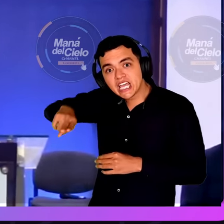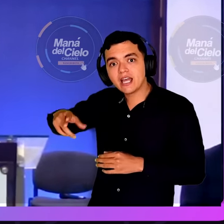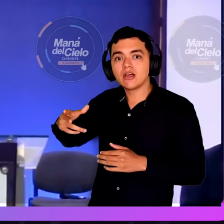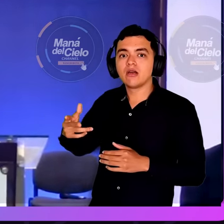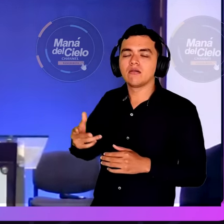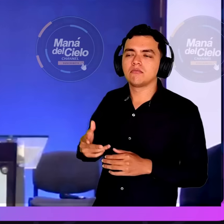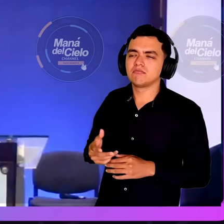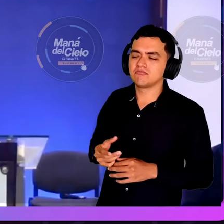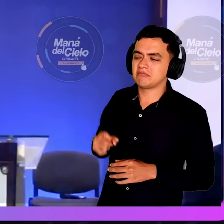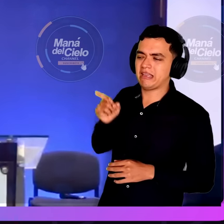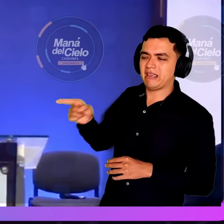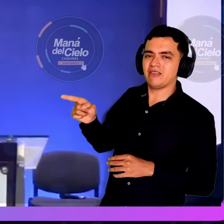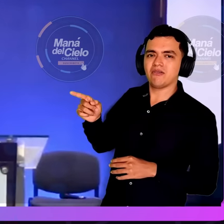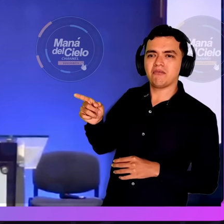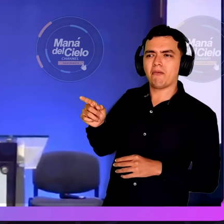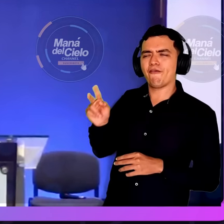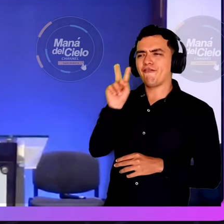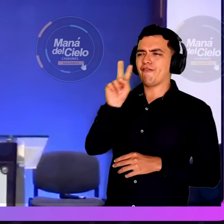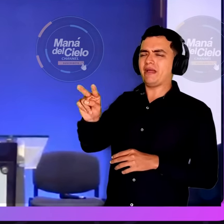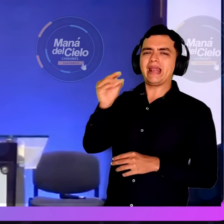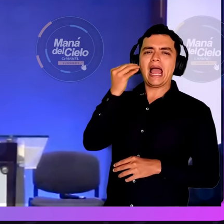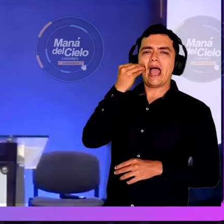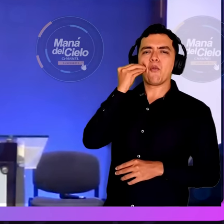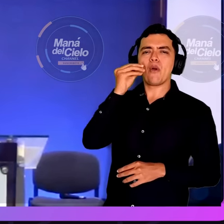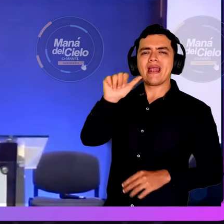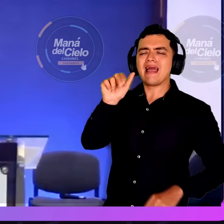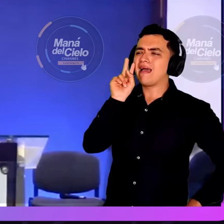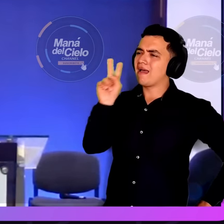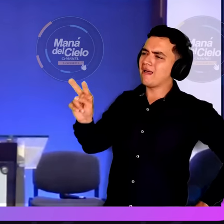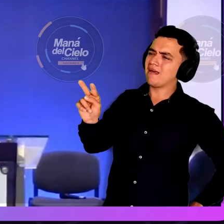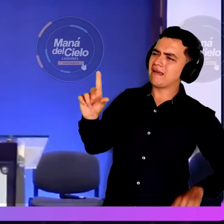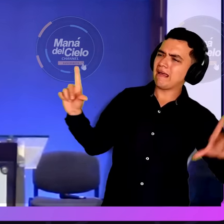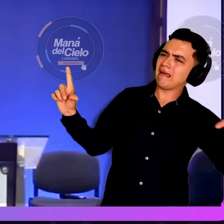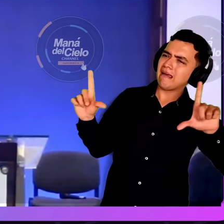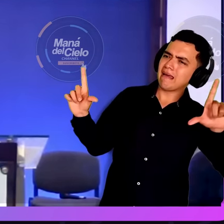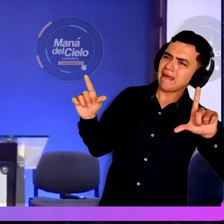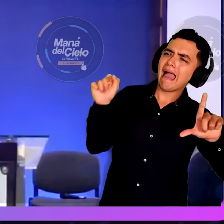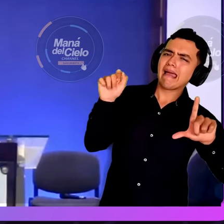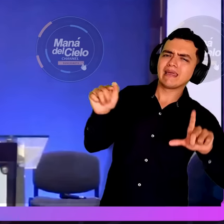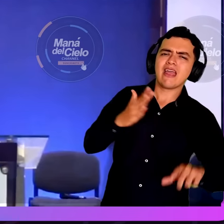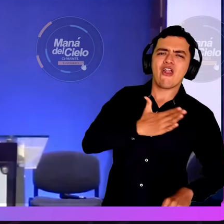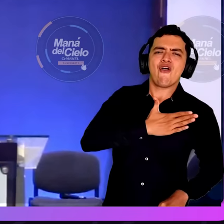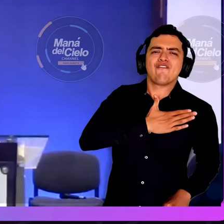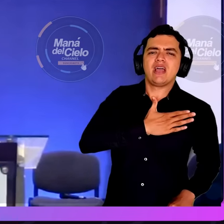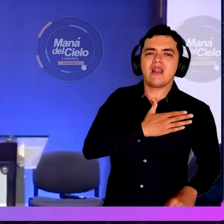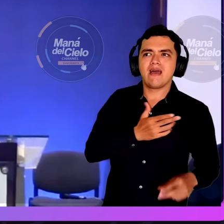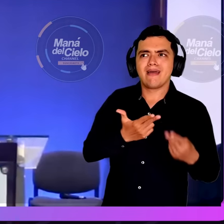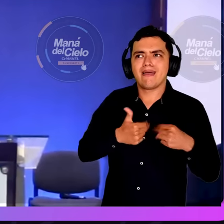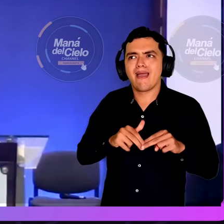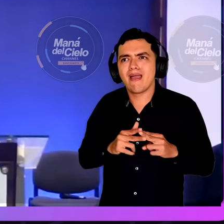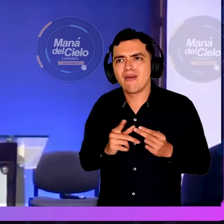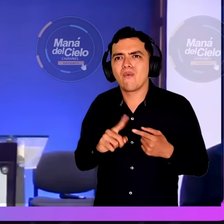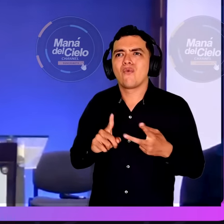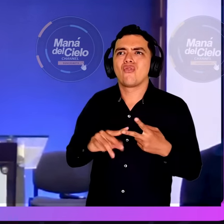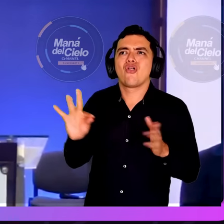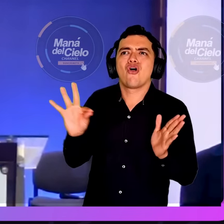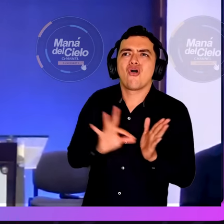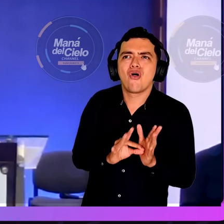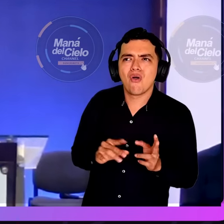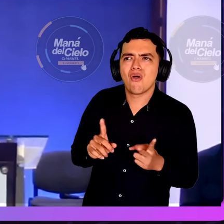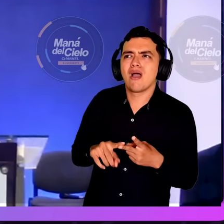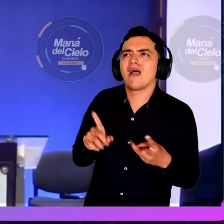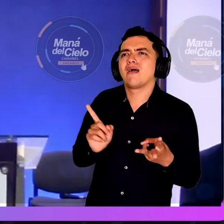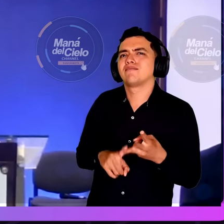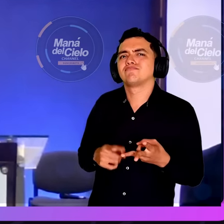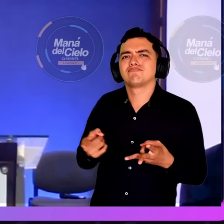nietos vivían ahí al lado, y cómo quedar una huella de una abuela que la estoy recordando en los últimos años porque estaba viendo